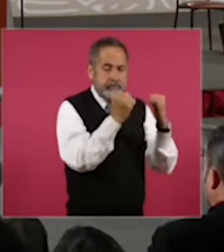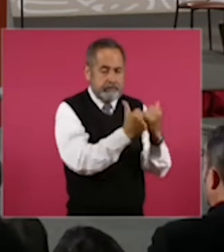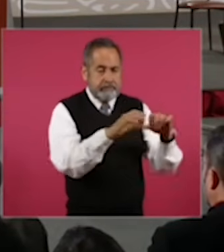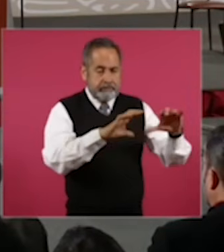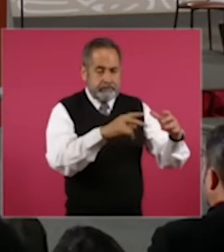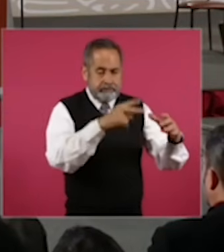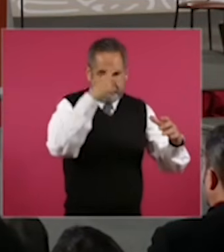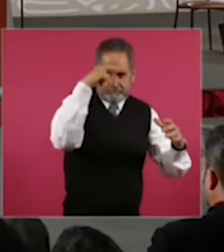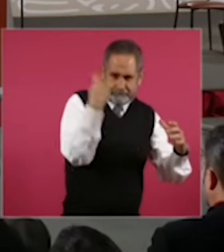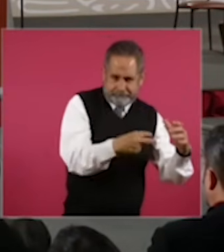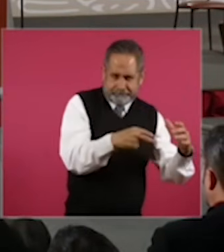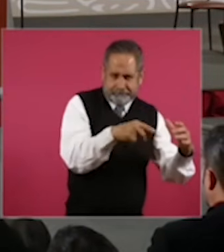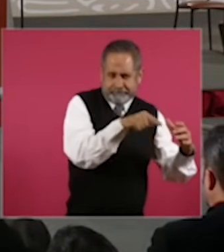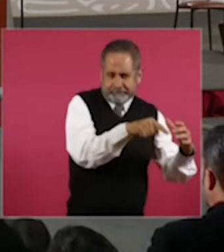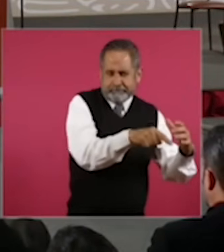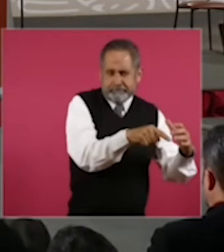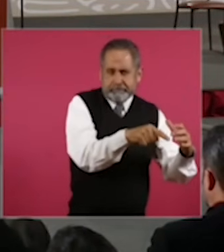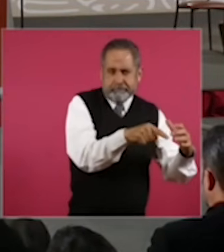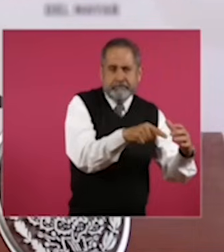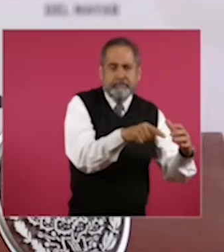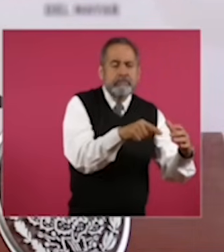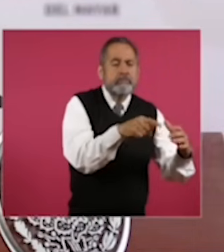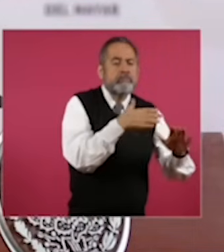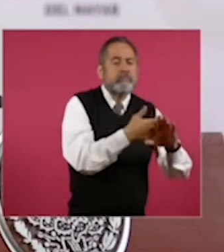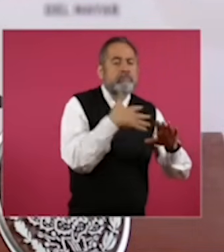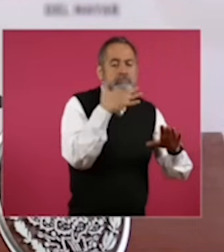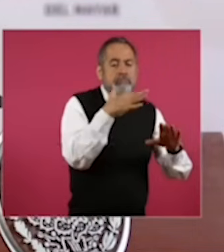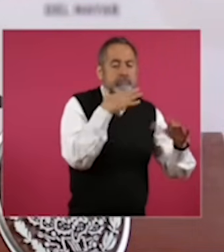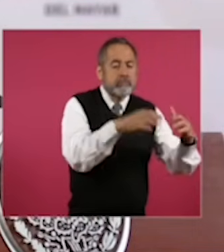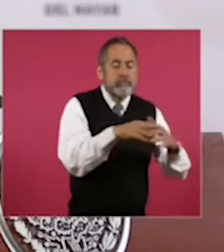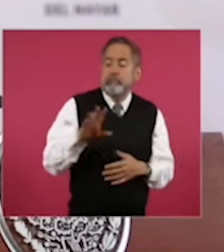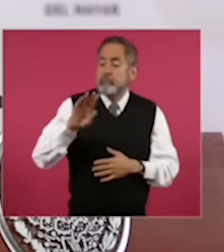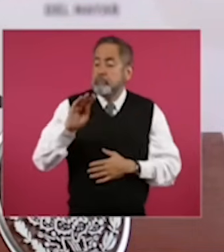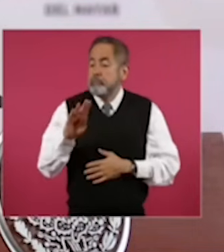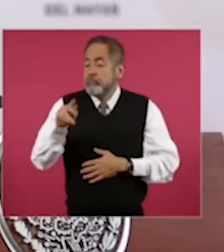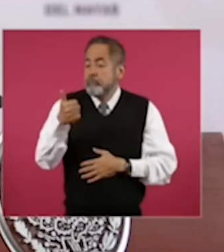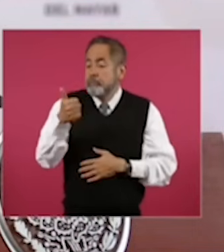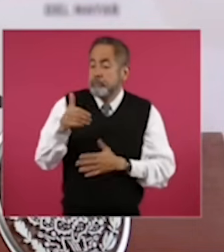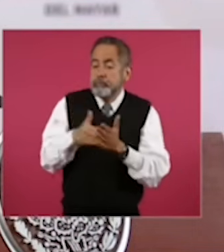Corrupción y la Impunidad recibió